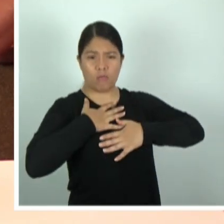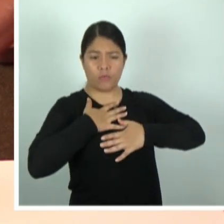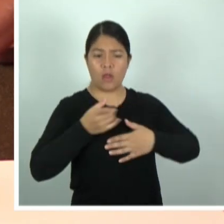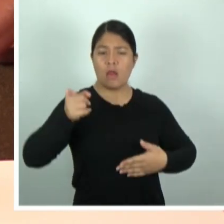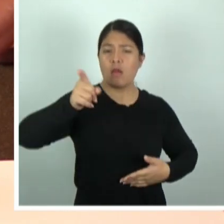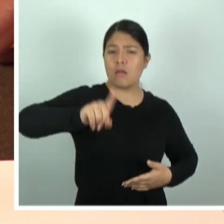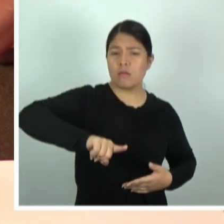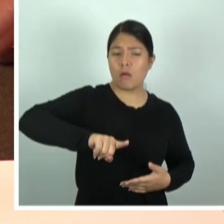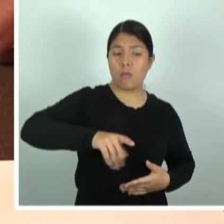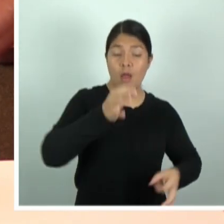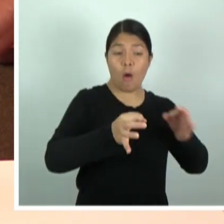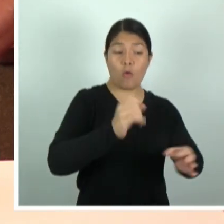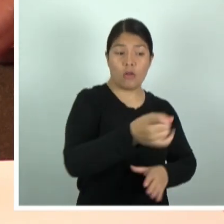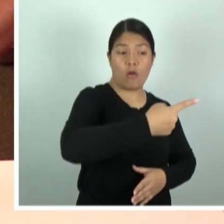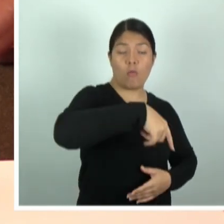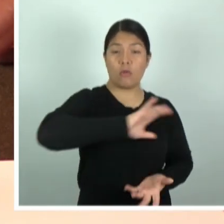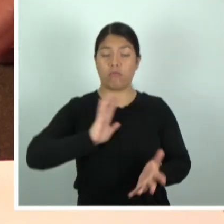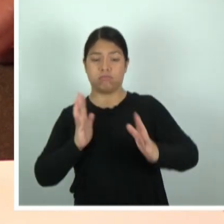en nuestra justicia.